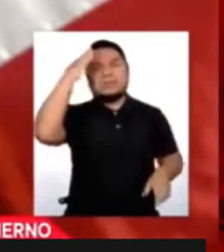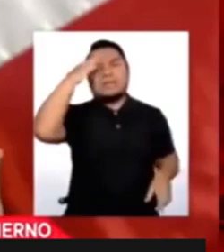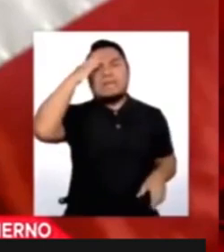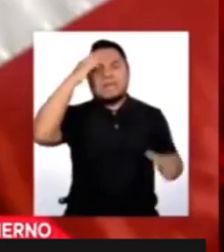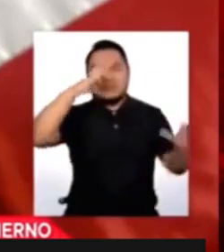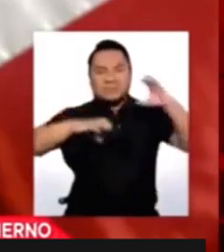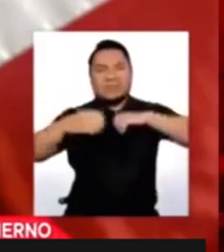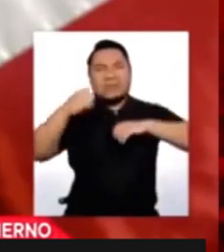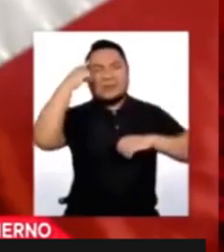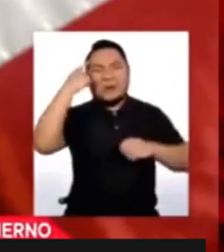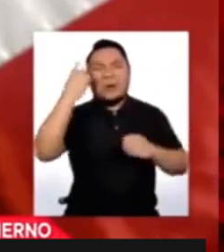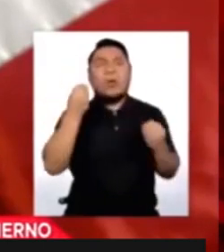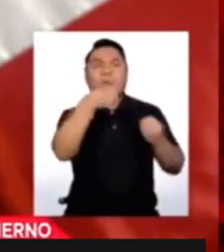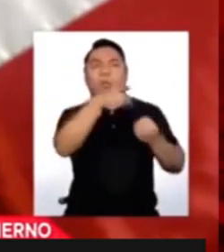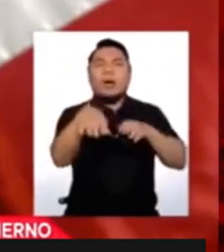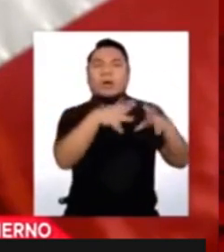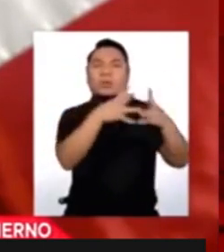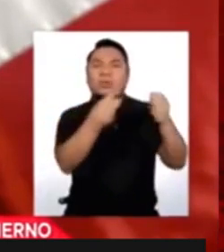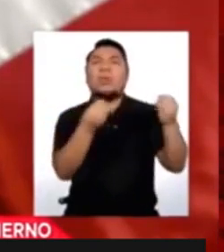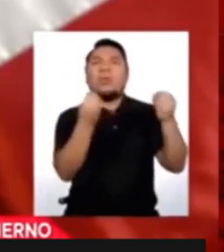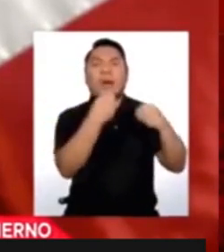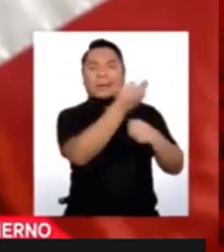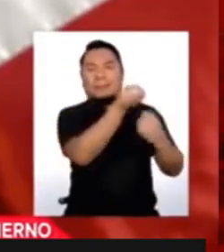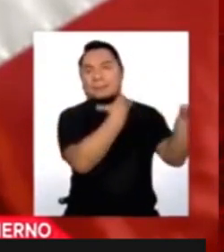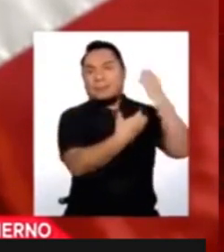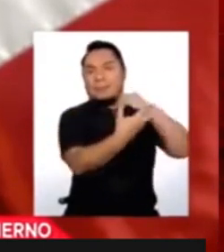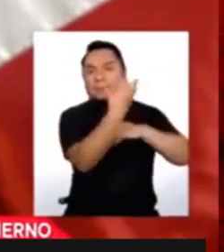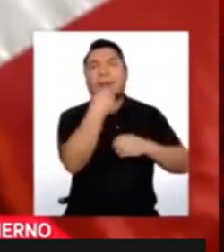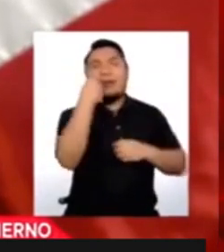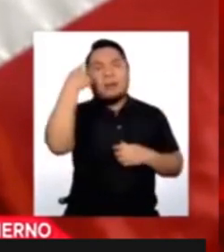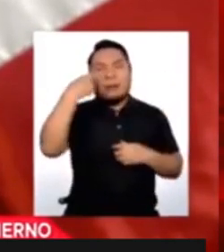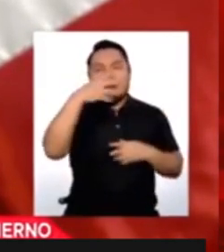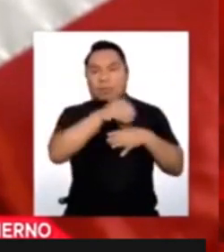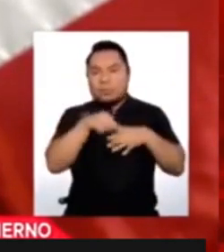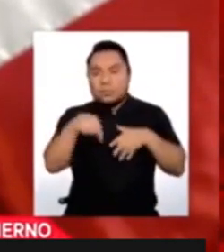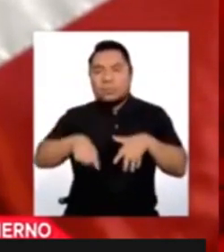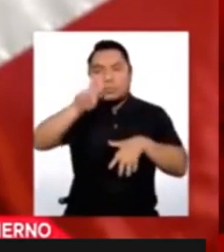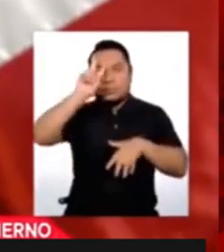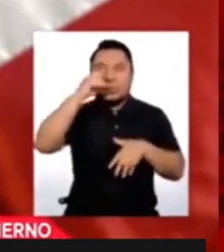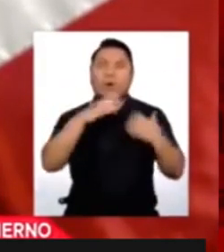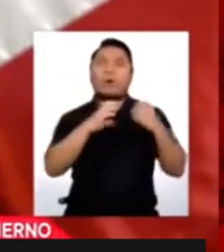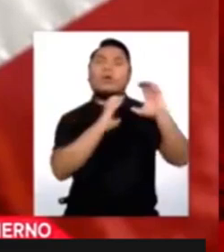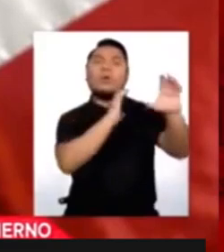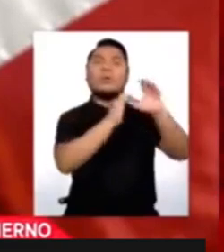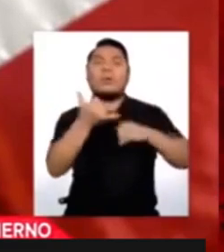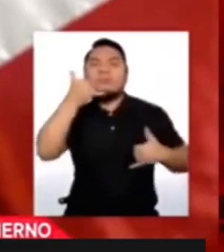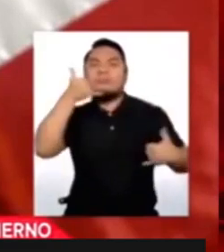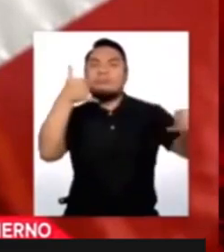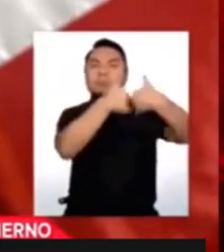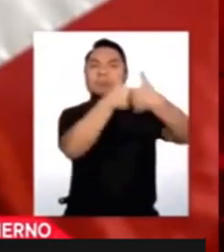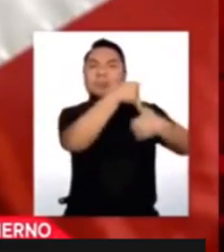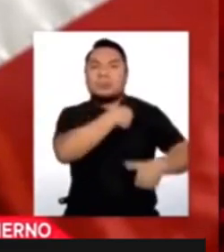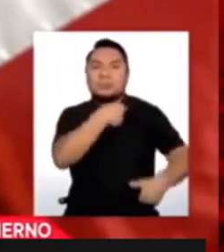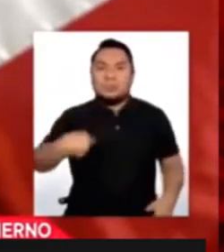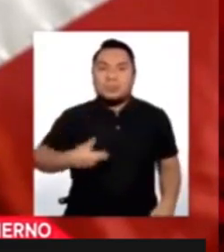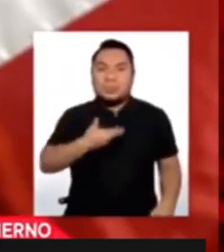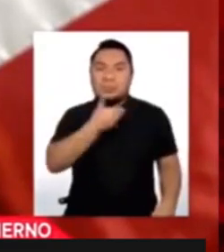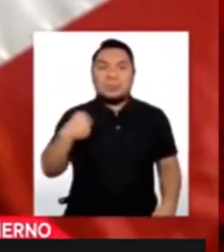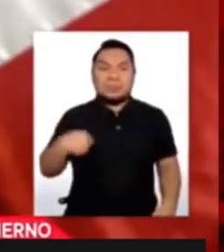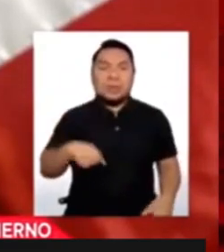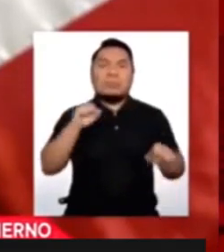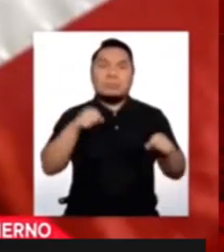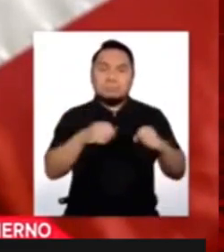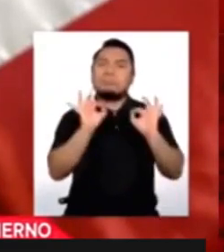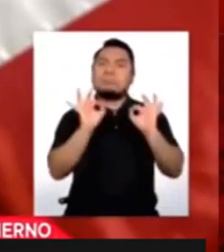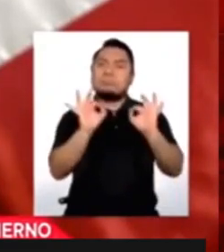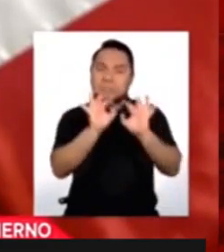científico para que crucen la información con lo propio que estamos trabajando aquí en el Perú. Ha sido una conversación muy útil, que estamos seguros que